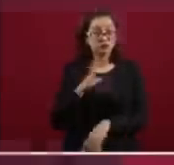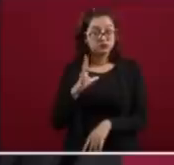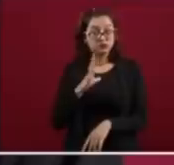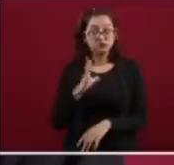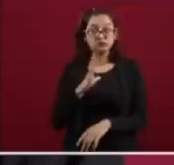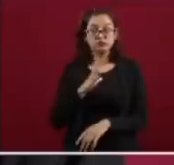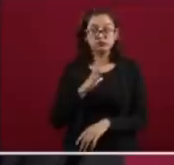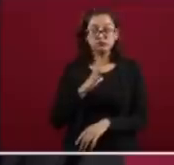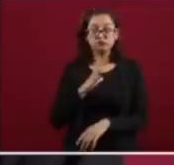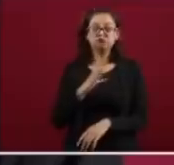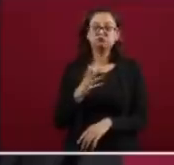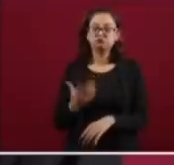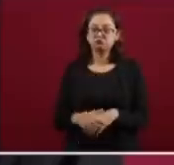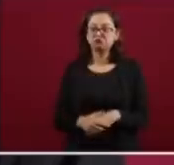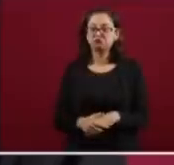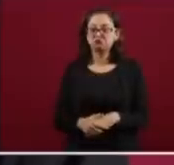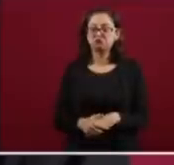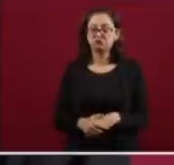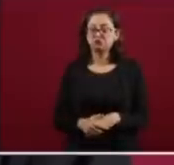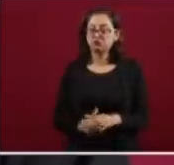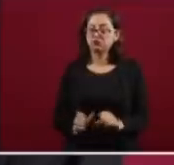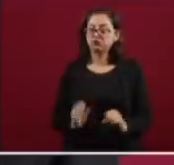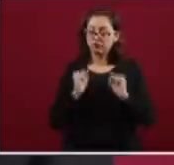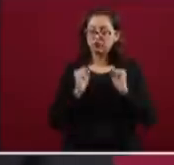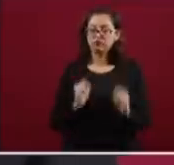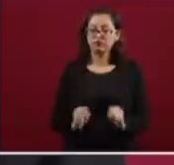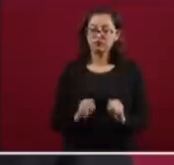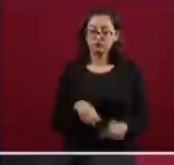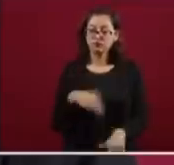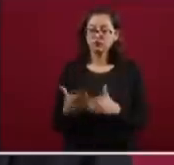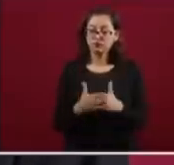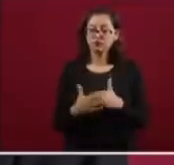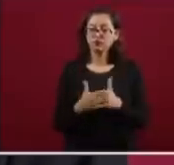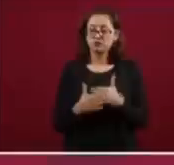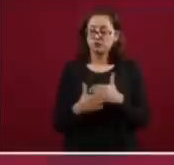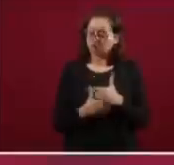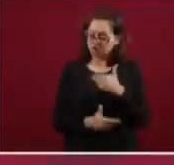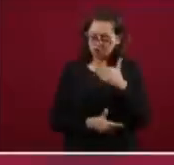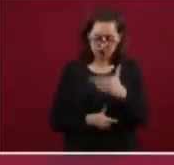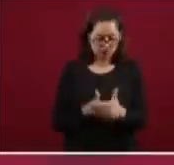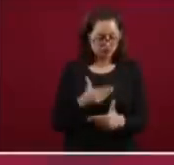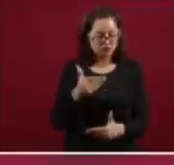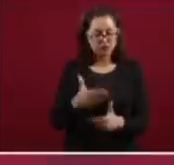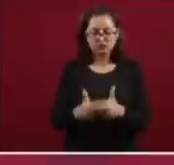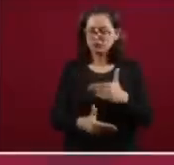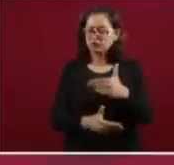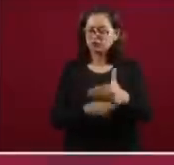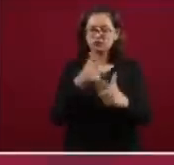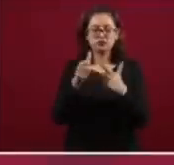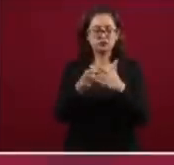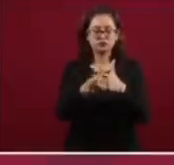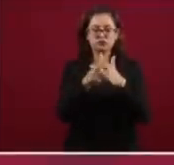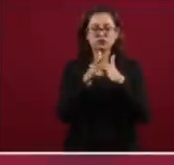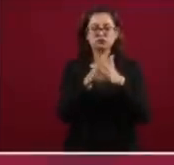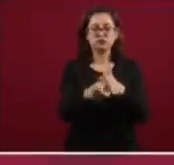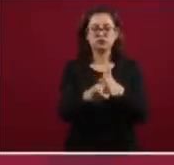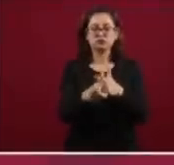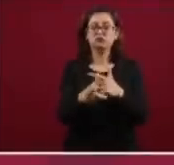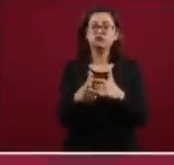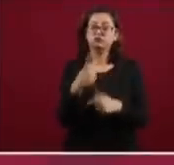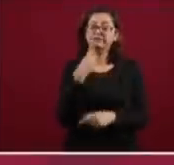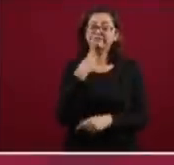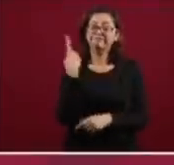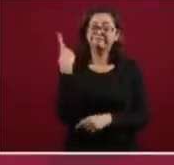seguro que va a seguir su curso y va a llegar